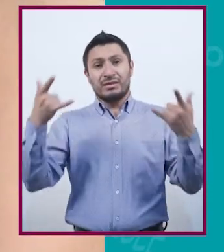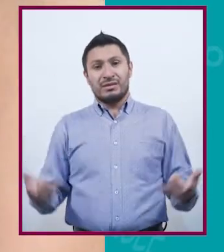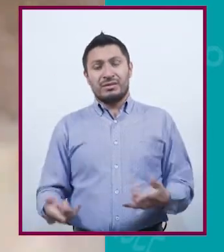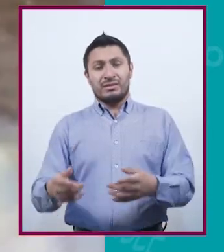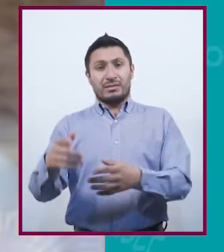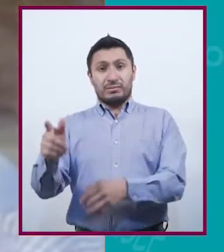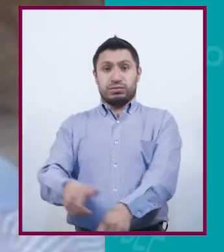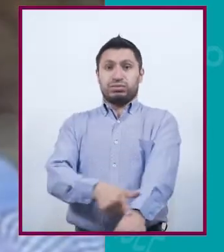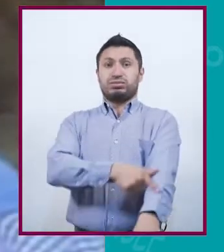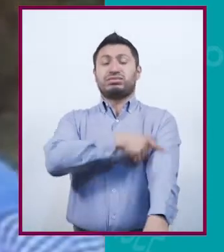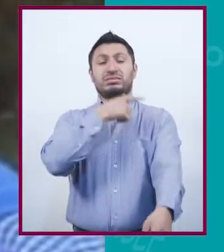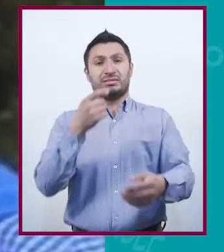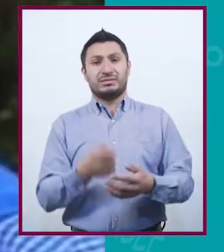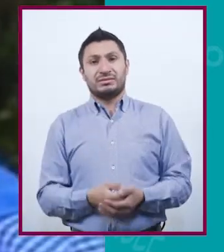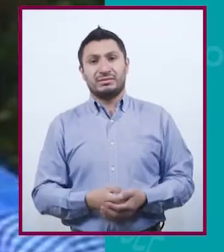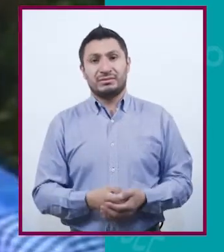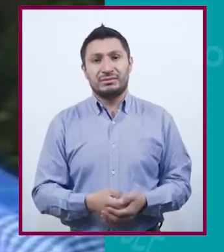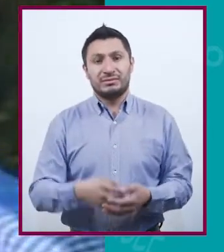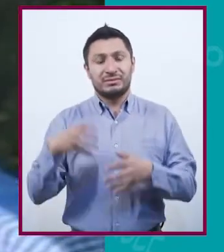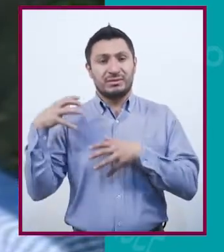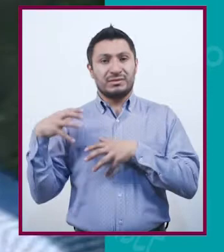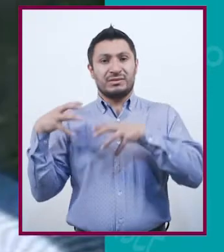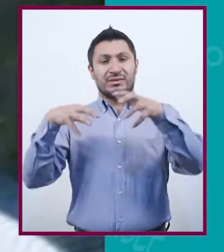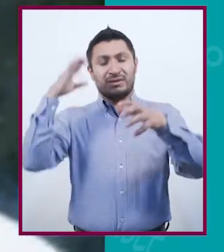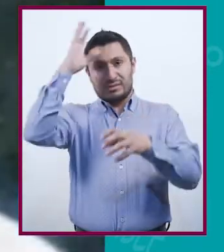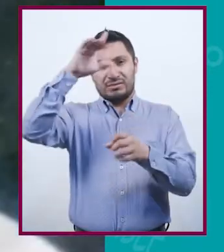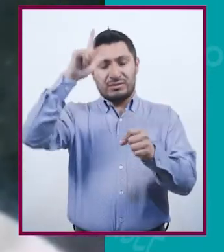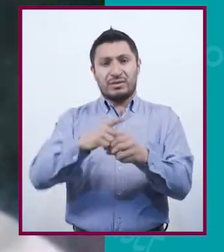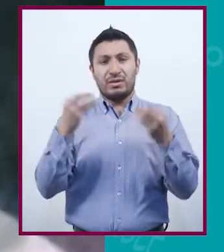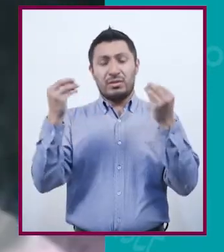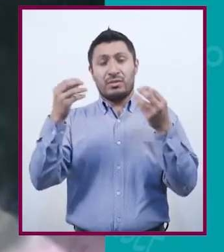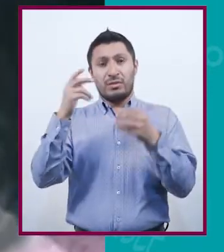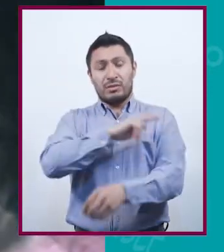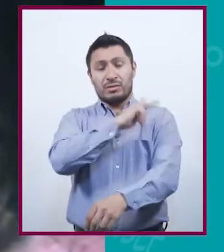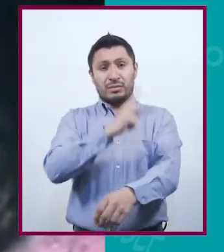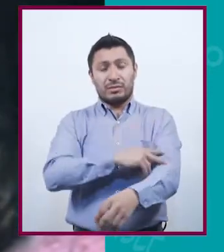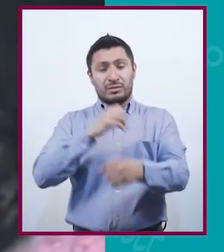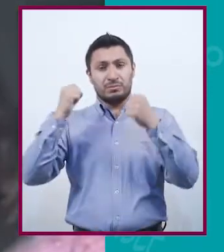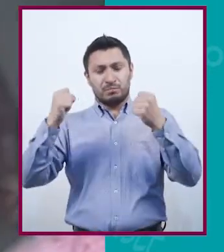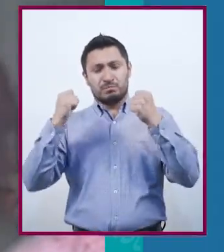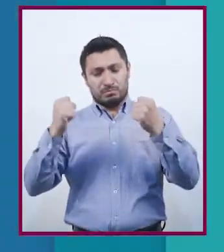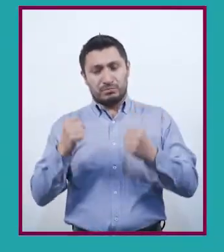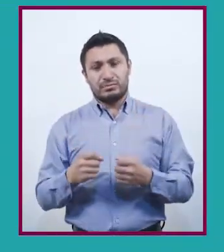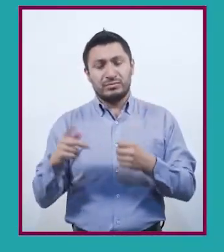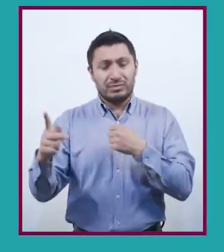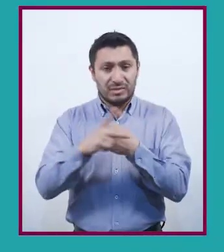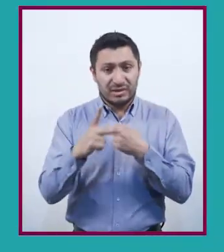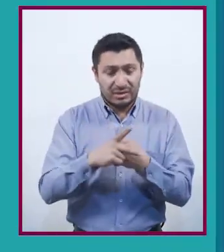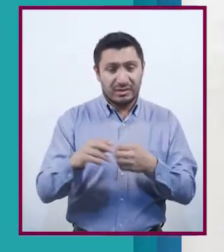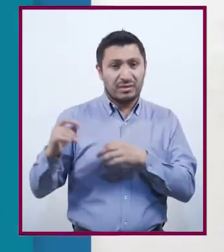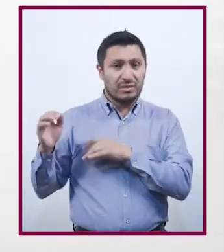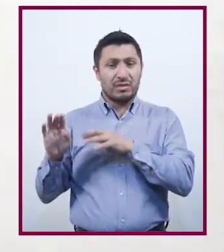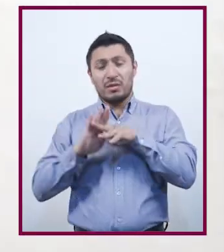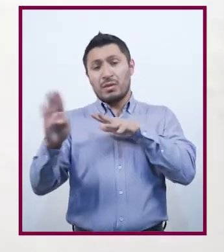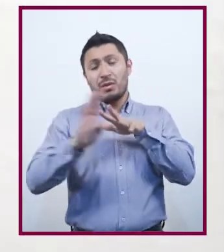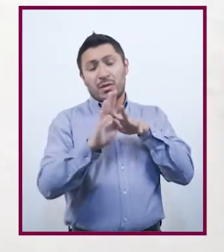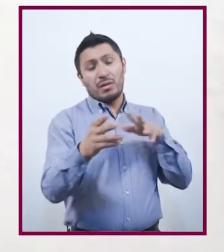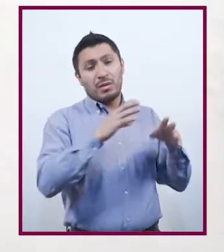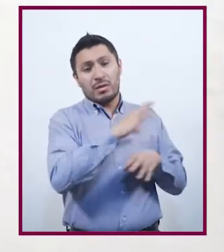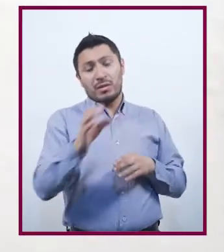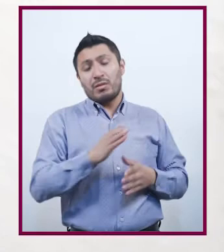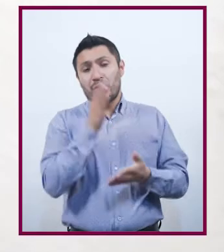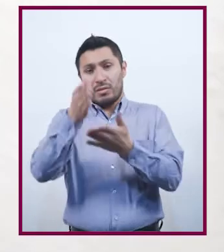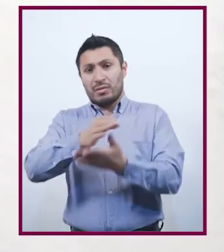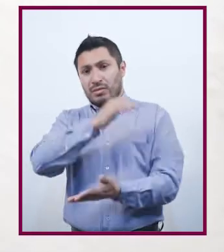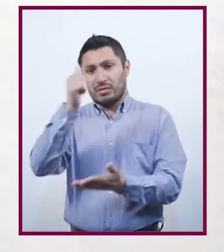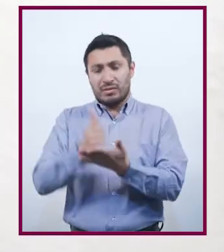juveniles, un fenómeno relativamente nuevo, si tomamos en cuenta que nuestra historia es larguísima. Por influencia cultural de